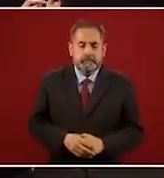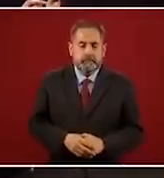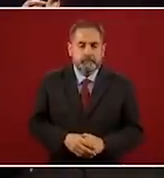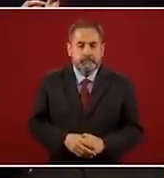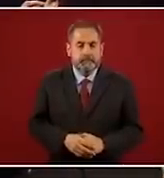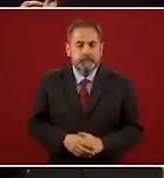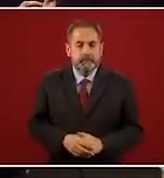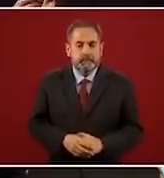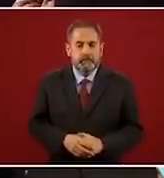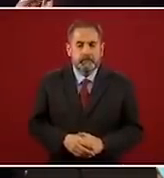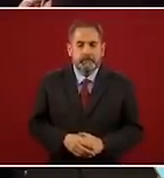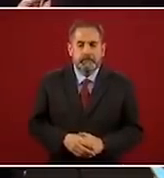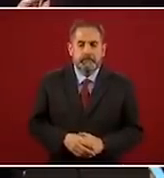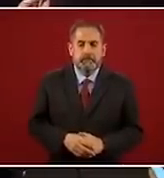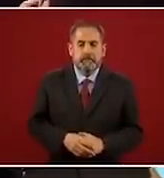¿Ah?